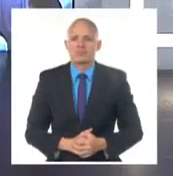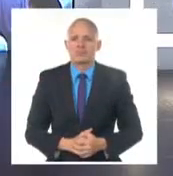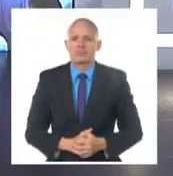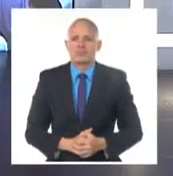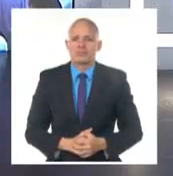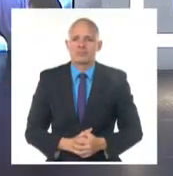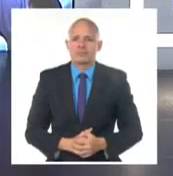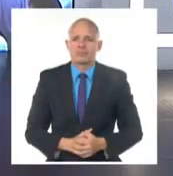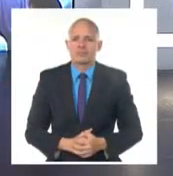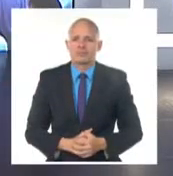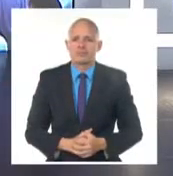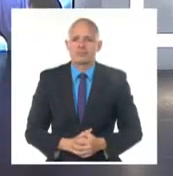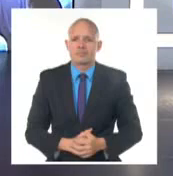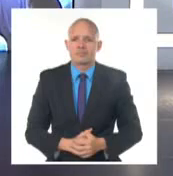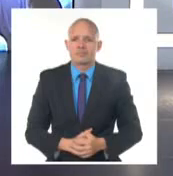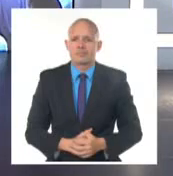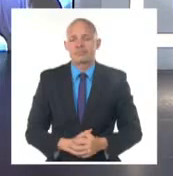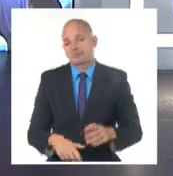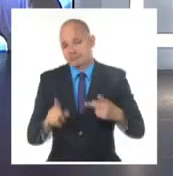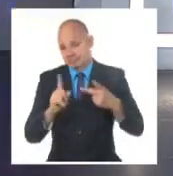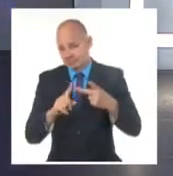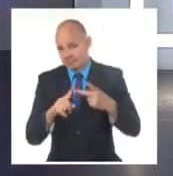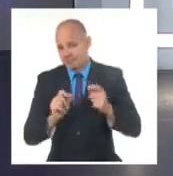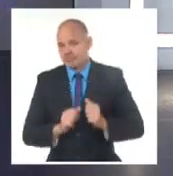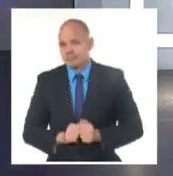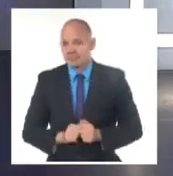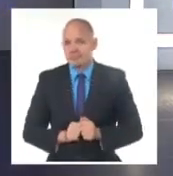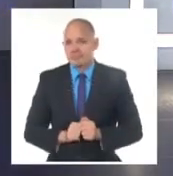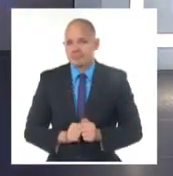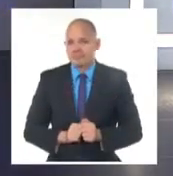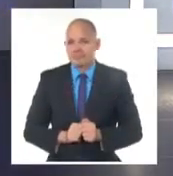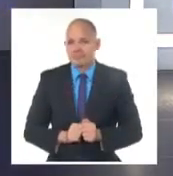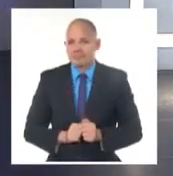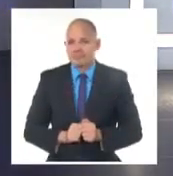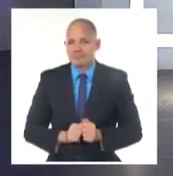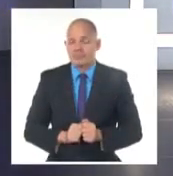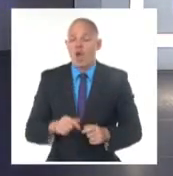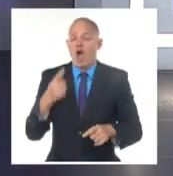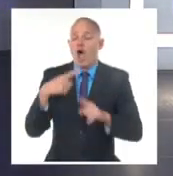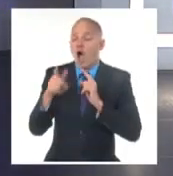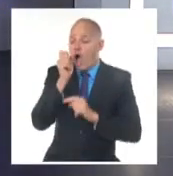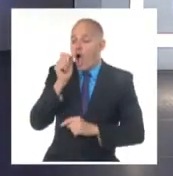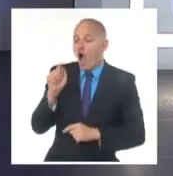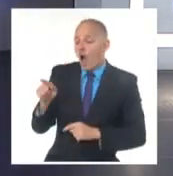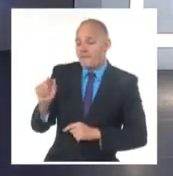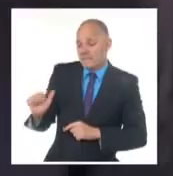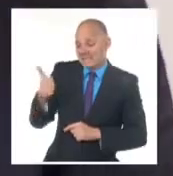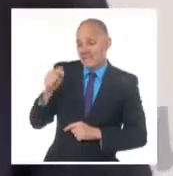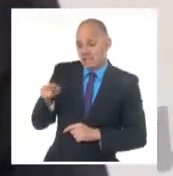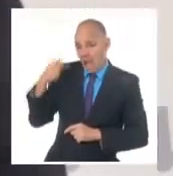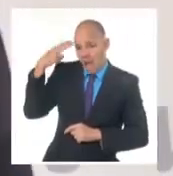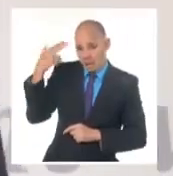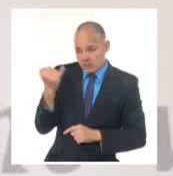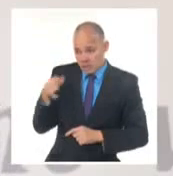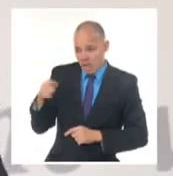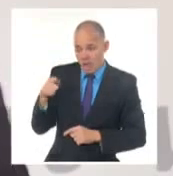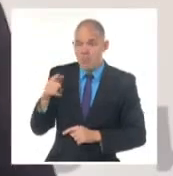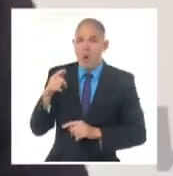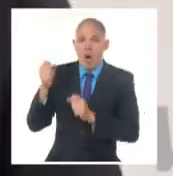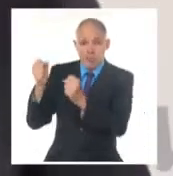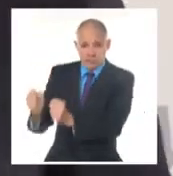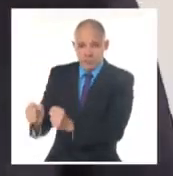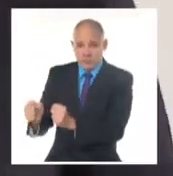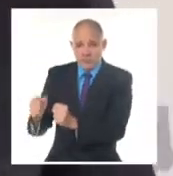Por cierto, el primer ministro Ariel Henry permanece en Puerto Rico en medio de incógnitas sobre su futuro político. El jefe de gobierno haitiano llegó a la